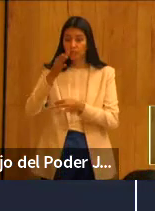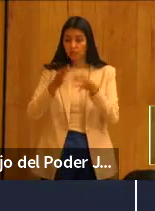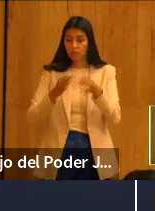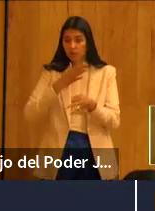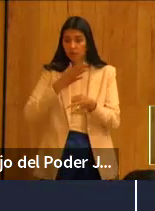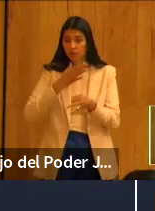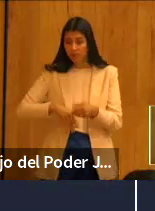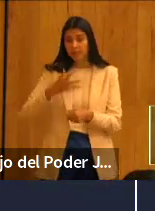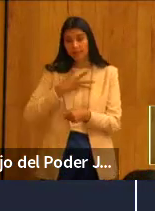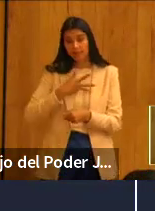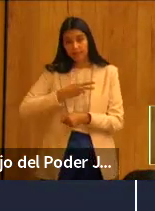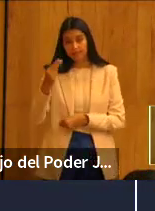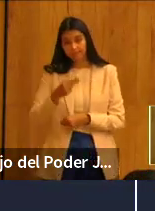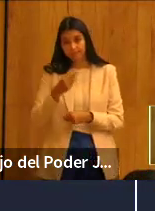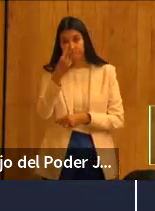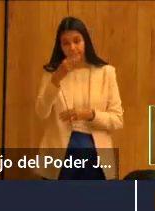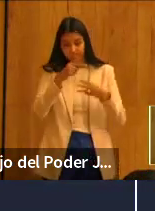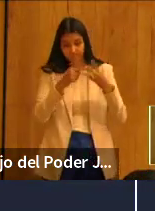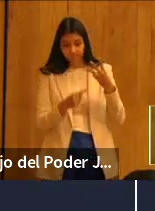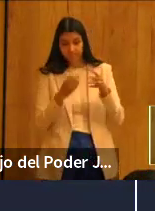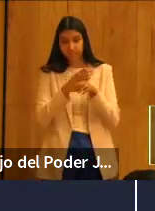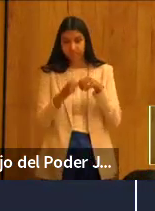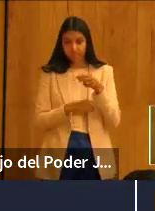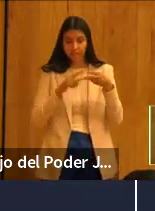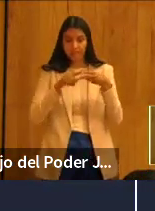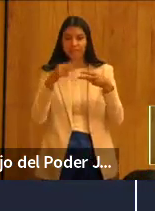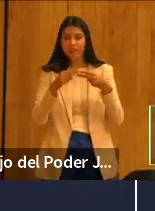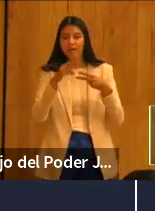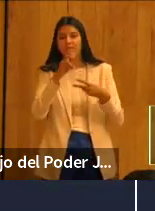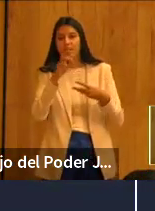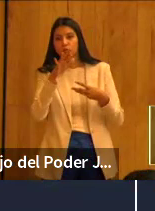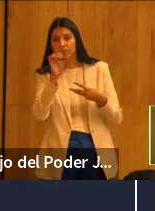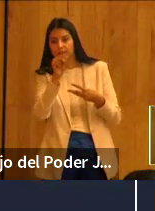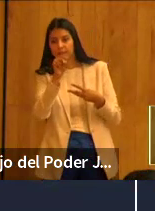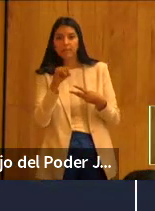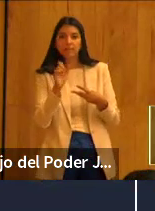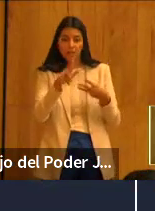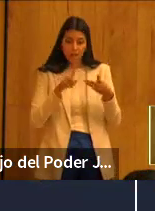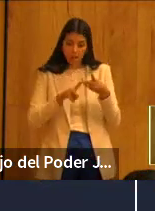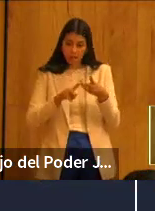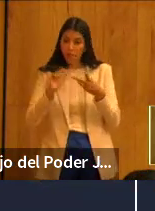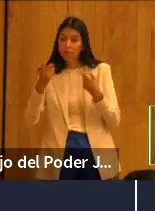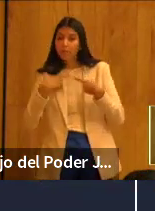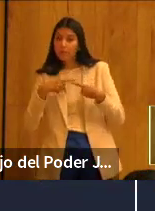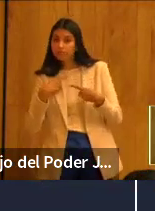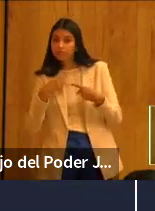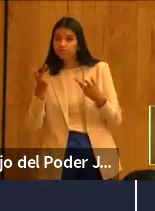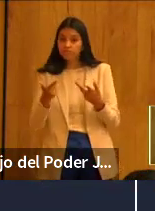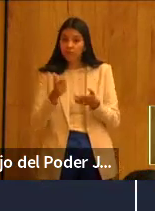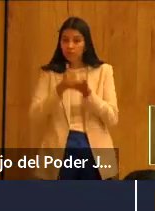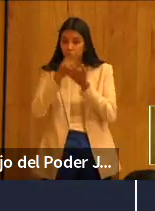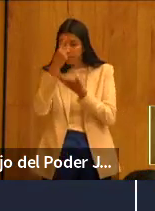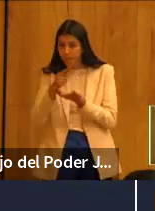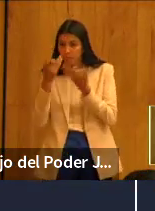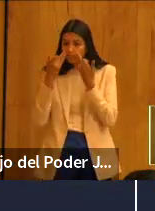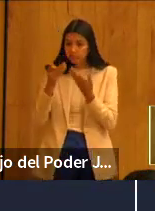requisitos. Primero, ser verosímil. Segundo, tener corroboración. Y tercero, que no existan contraindicios que afecten